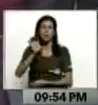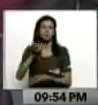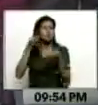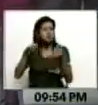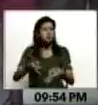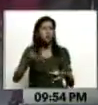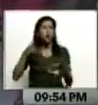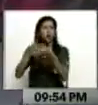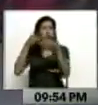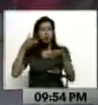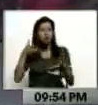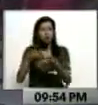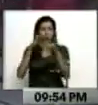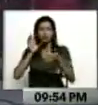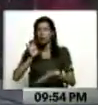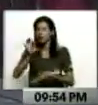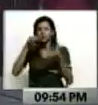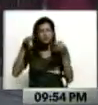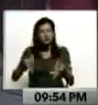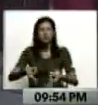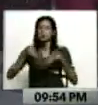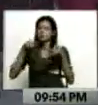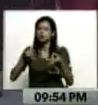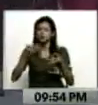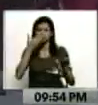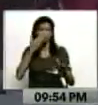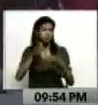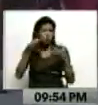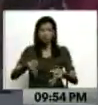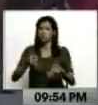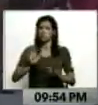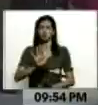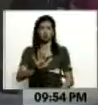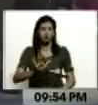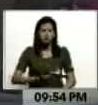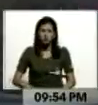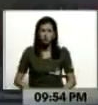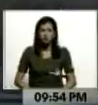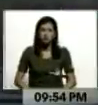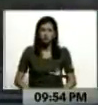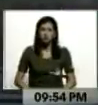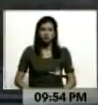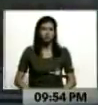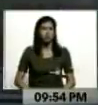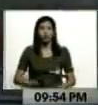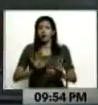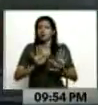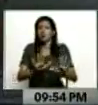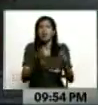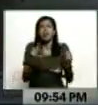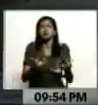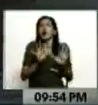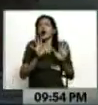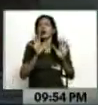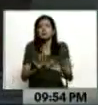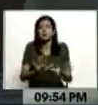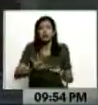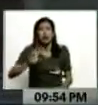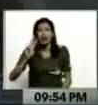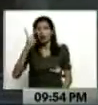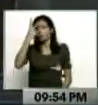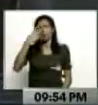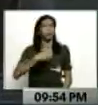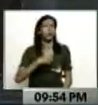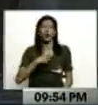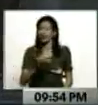vendepatria de la historia siempre y siempre lo serán es propio de su naturaleza no